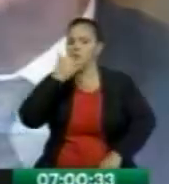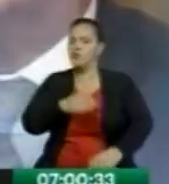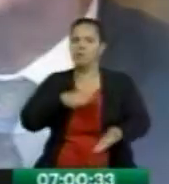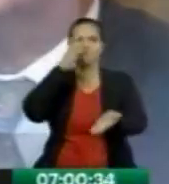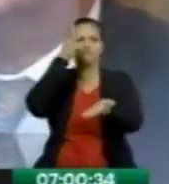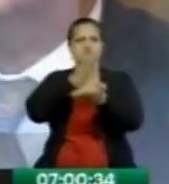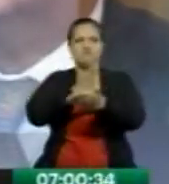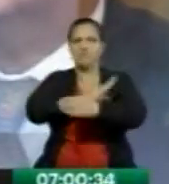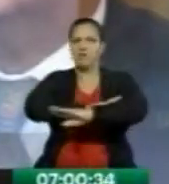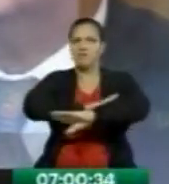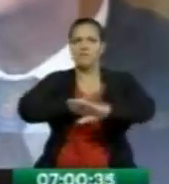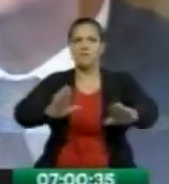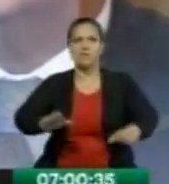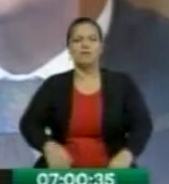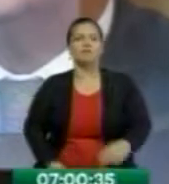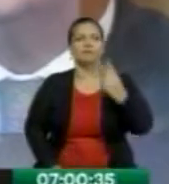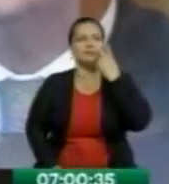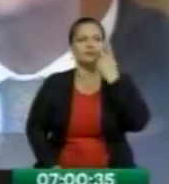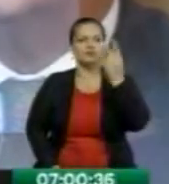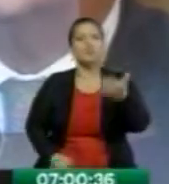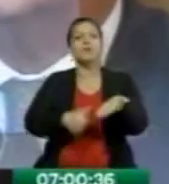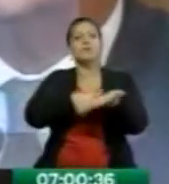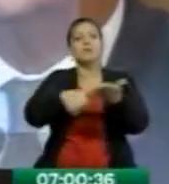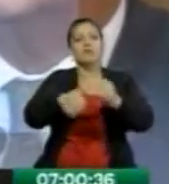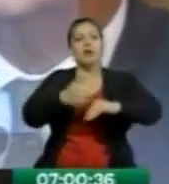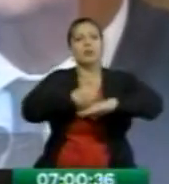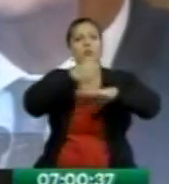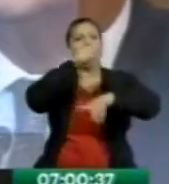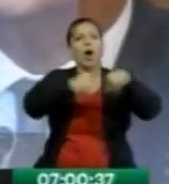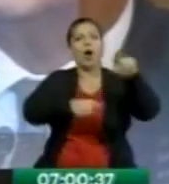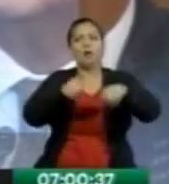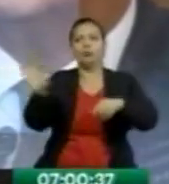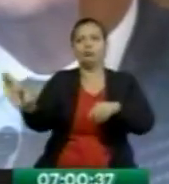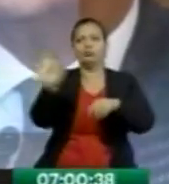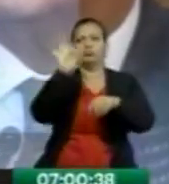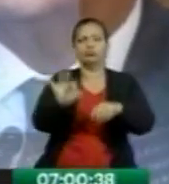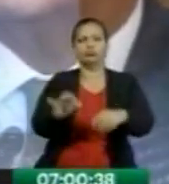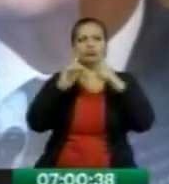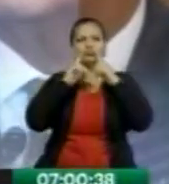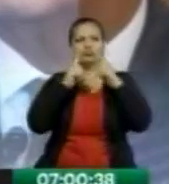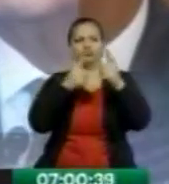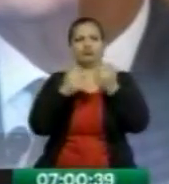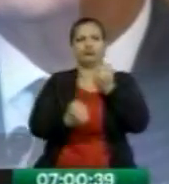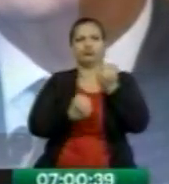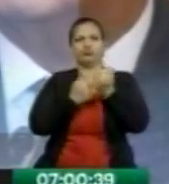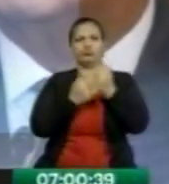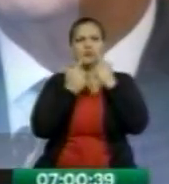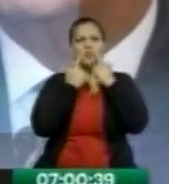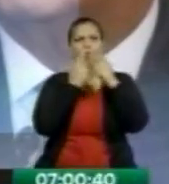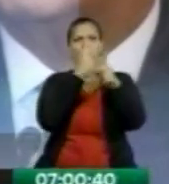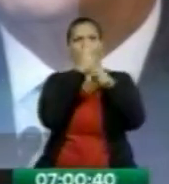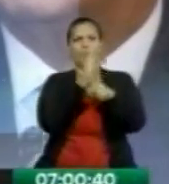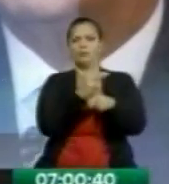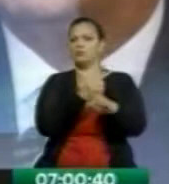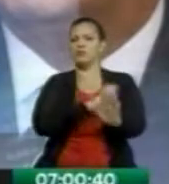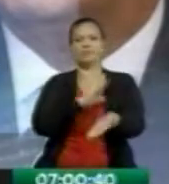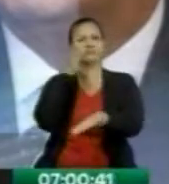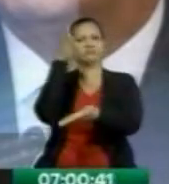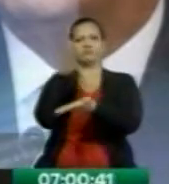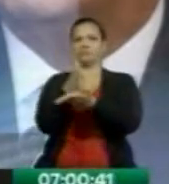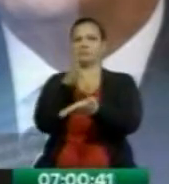retirarán el personal de seguridad de todos los ministros a excepción de aquellos que tengan un alto nivel de riesgo